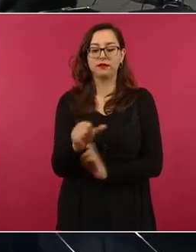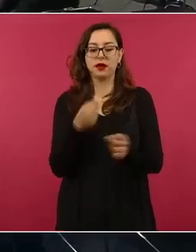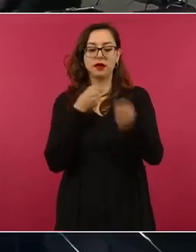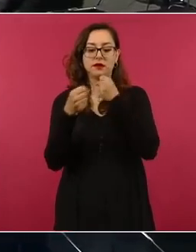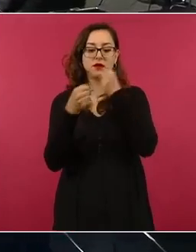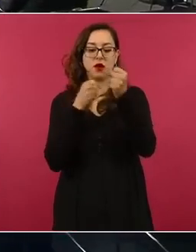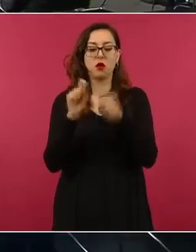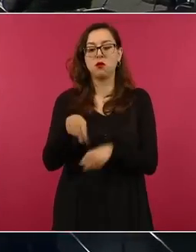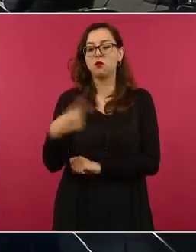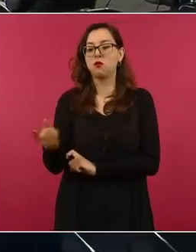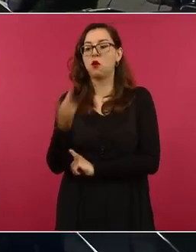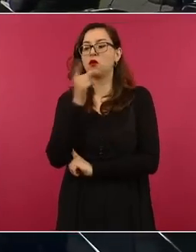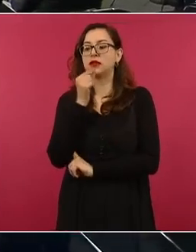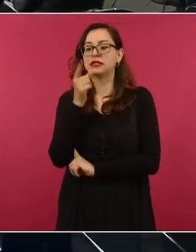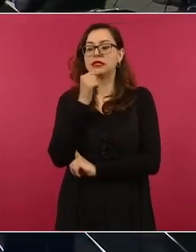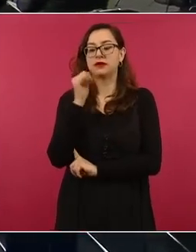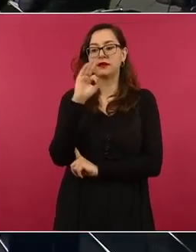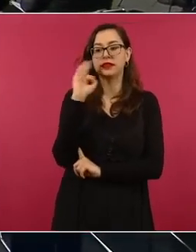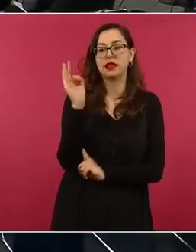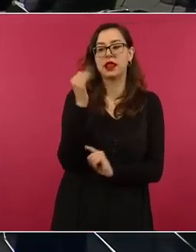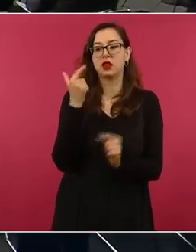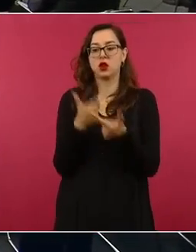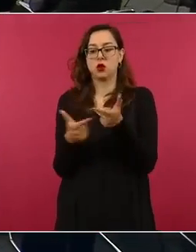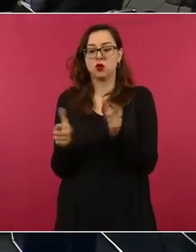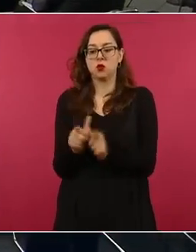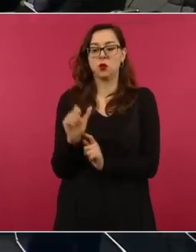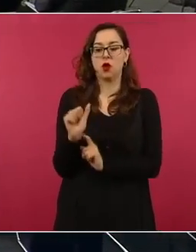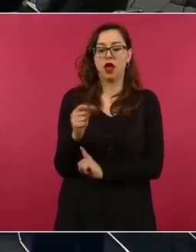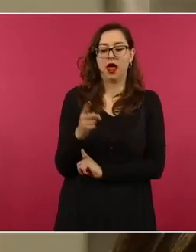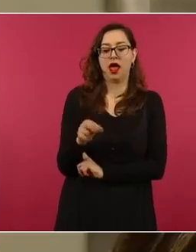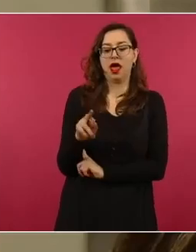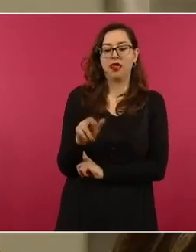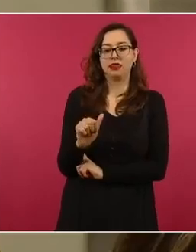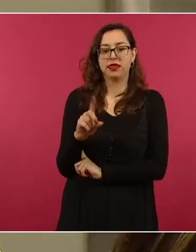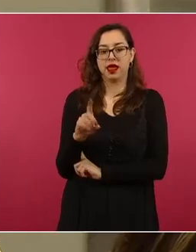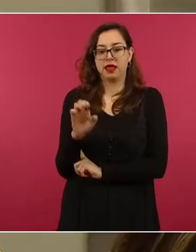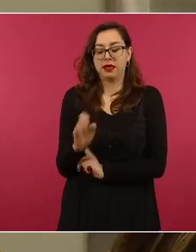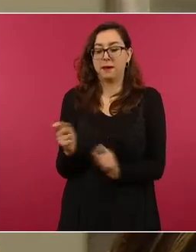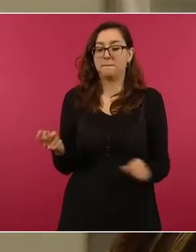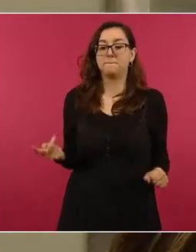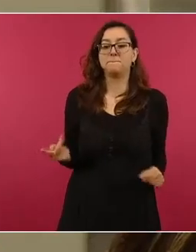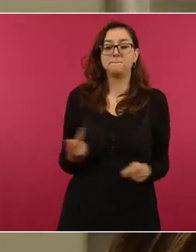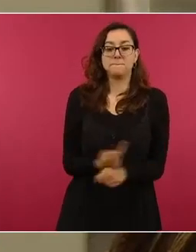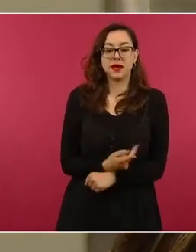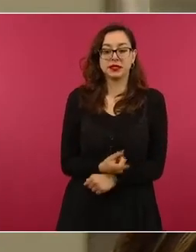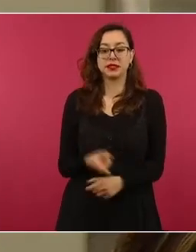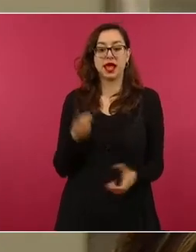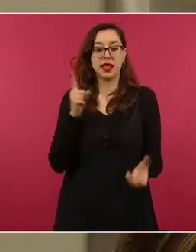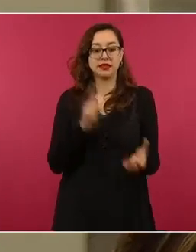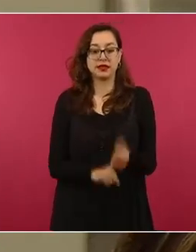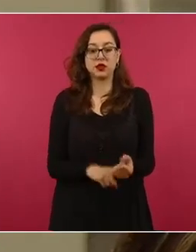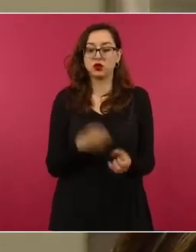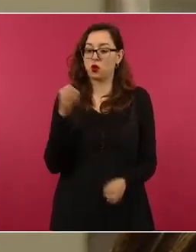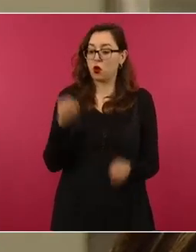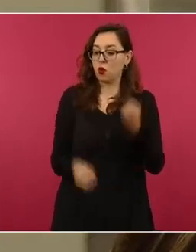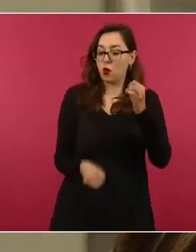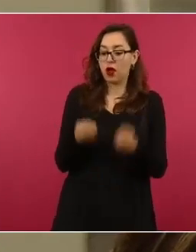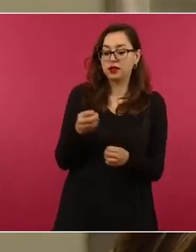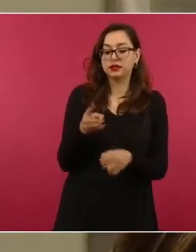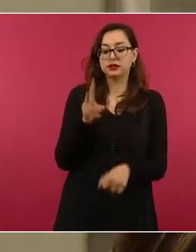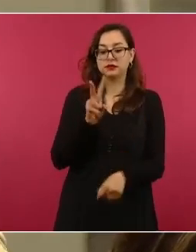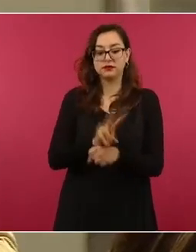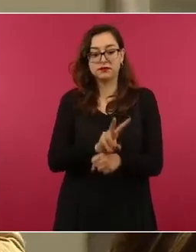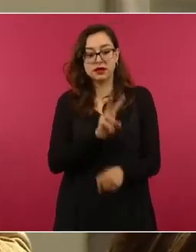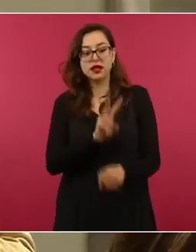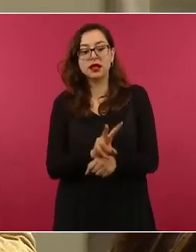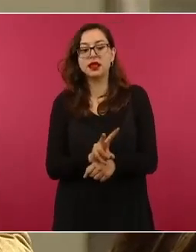Andrade. Presidente, esta corrupción tiene por origen la falta de prevención de los contralores internos, perdón, de la Secretaría